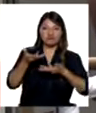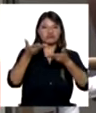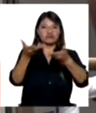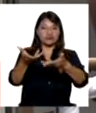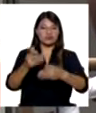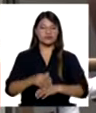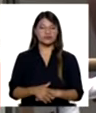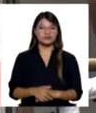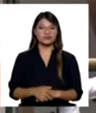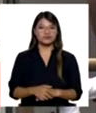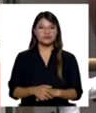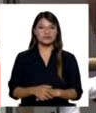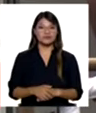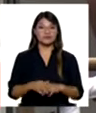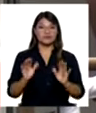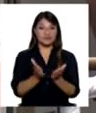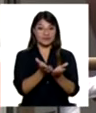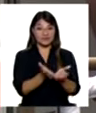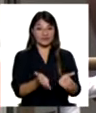de ellas